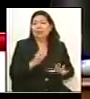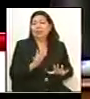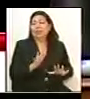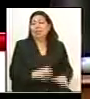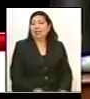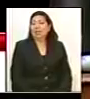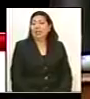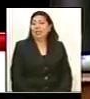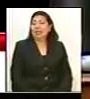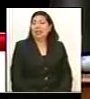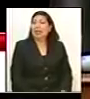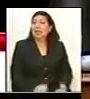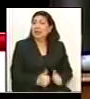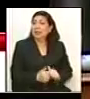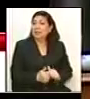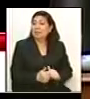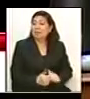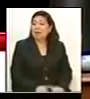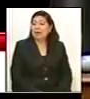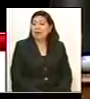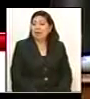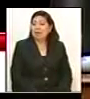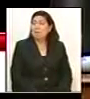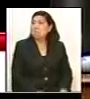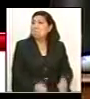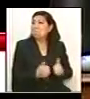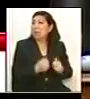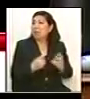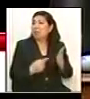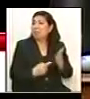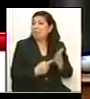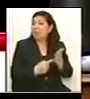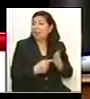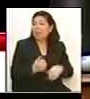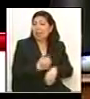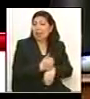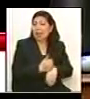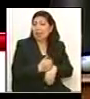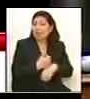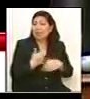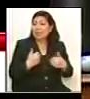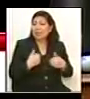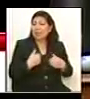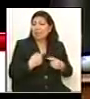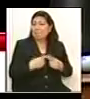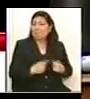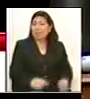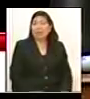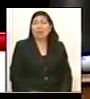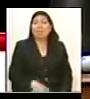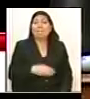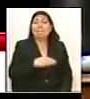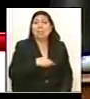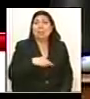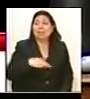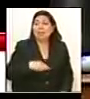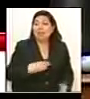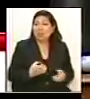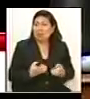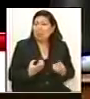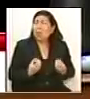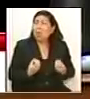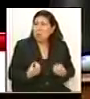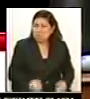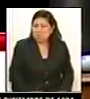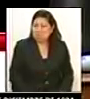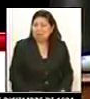sido corregidos por los magníficos técnicos y asesores que tenemos en el Ministerio de Economía. ¿Cómo es posible